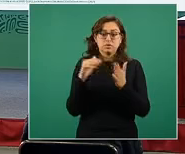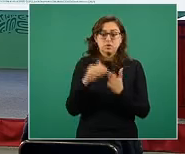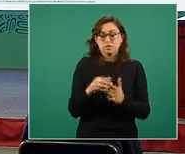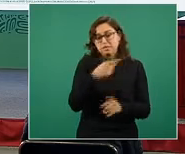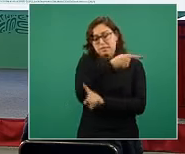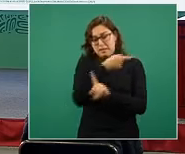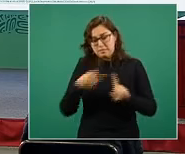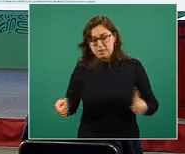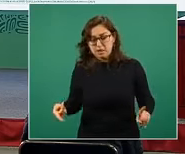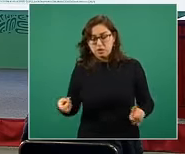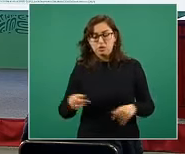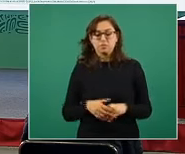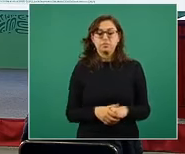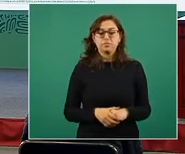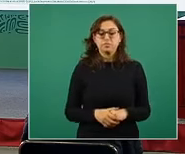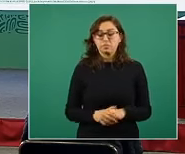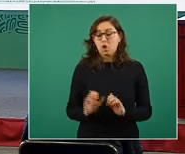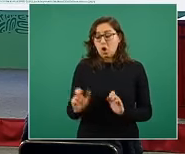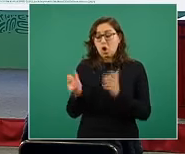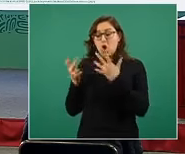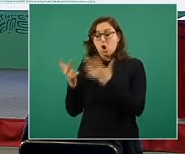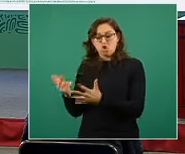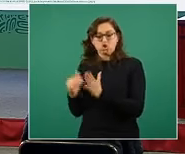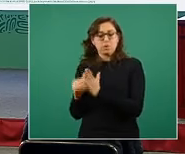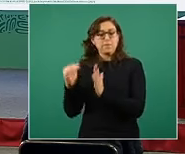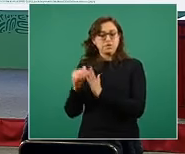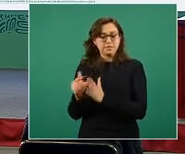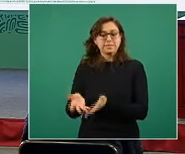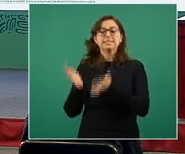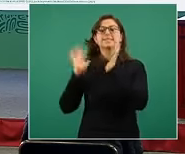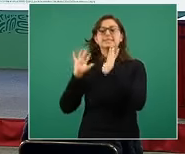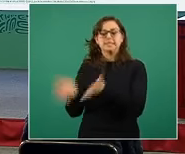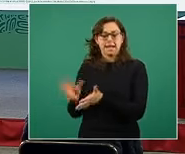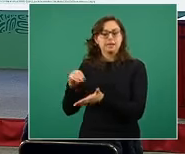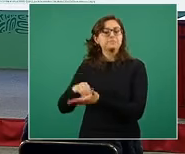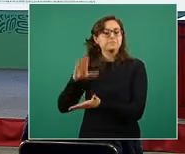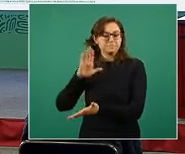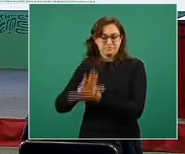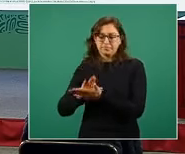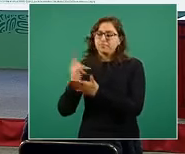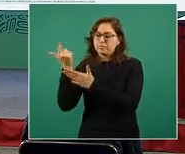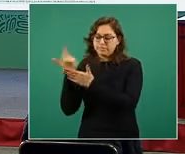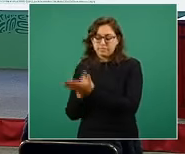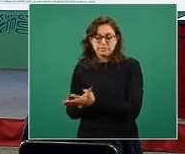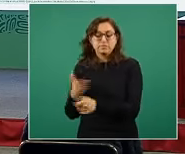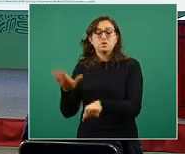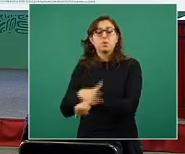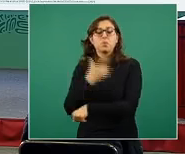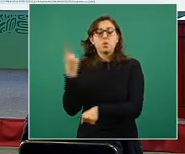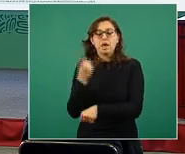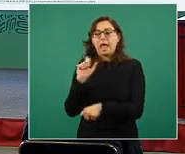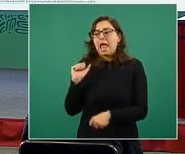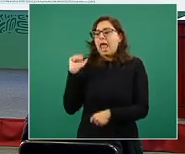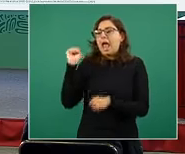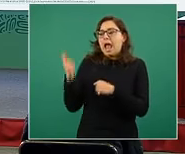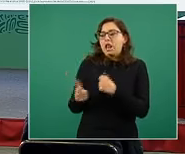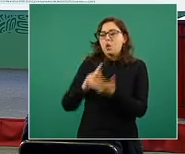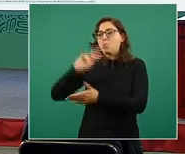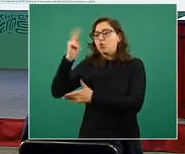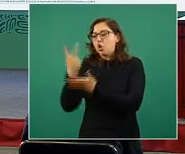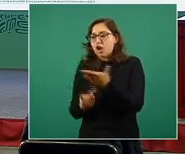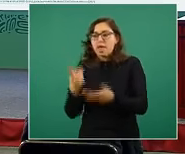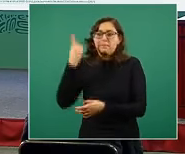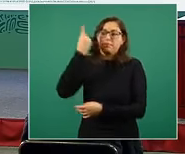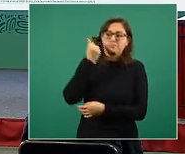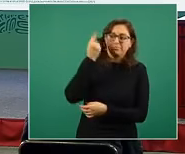14,5 millones. 8,5 millones están registradas porque participan en algún programa de bienestar social. El